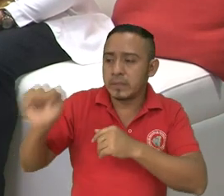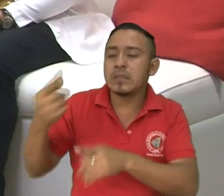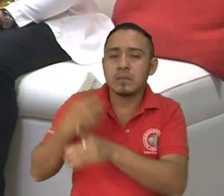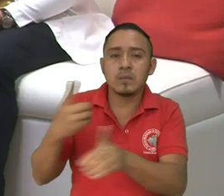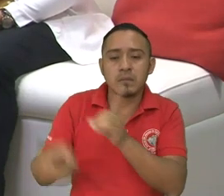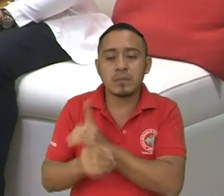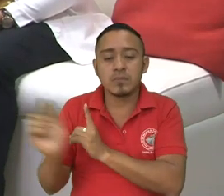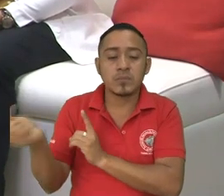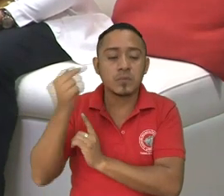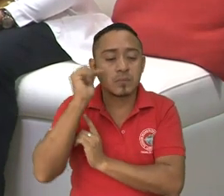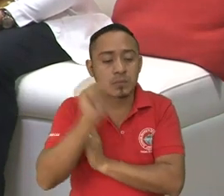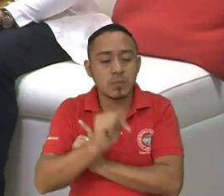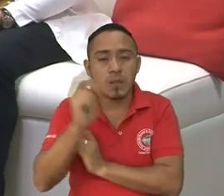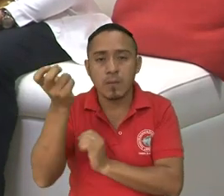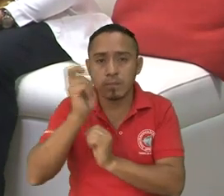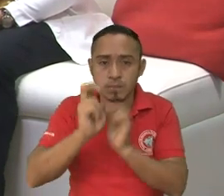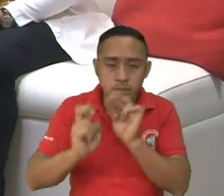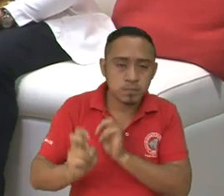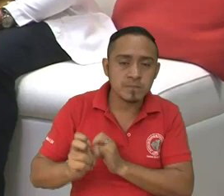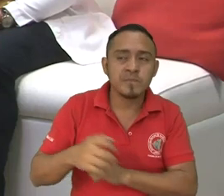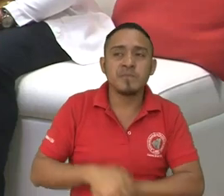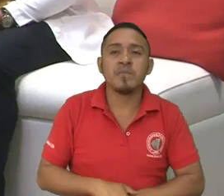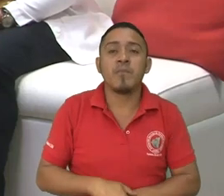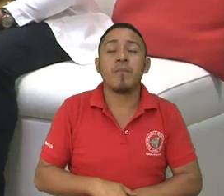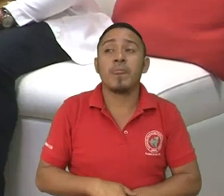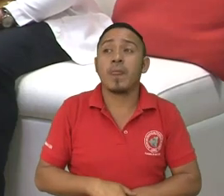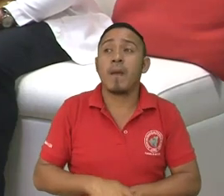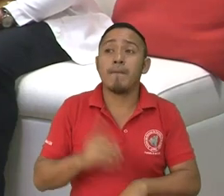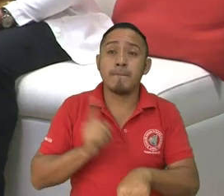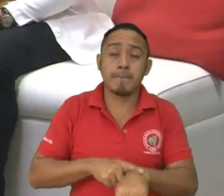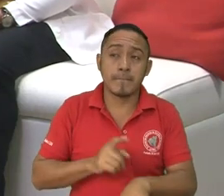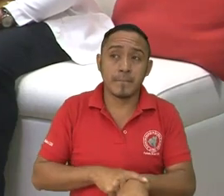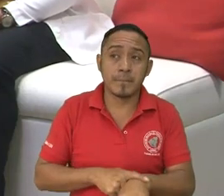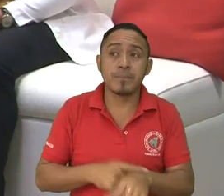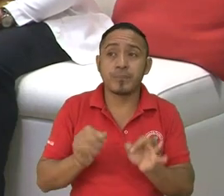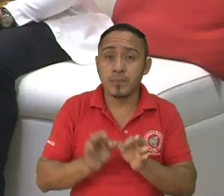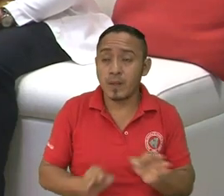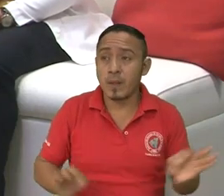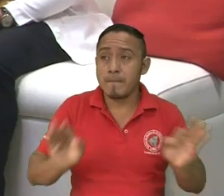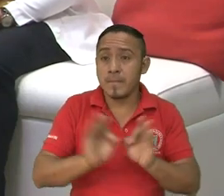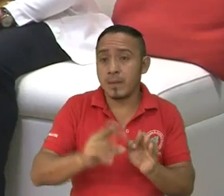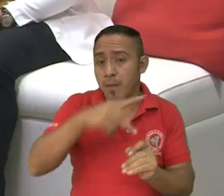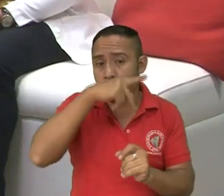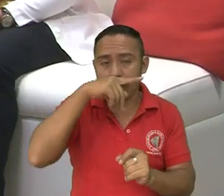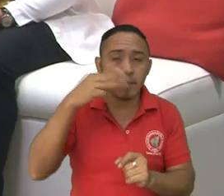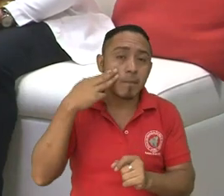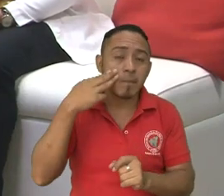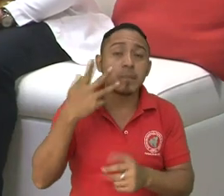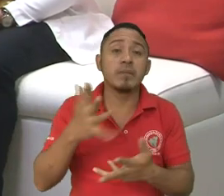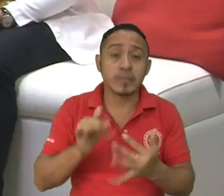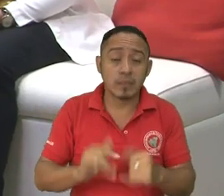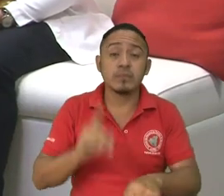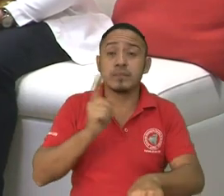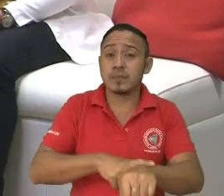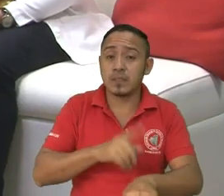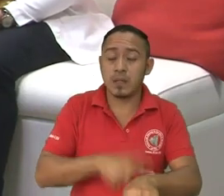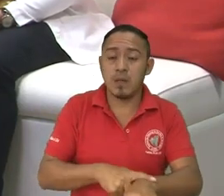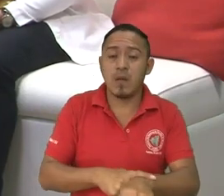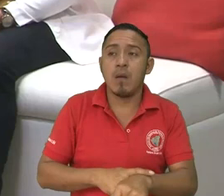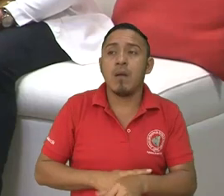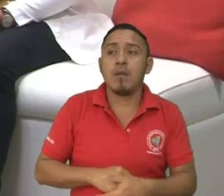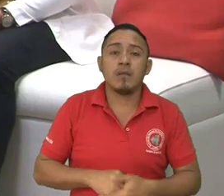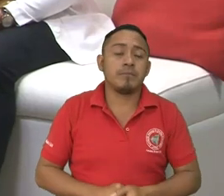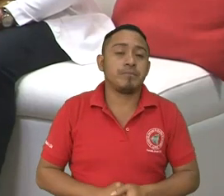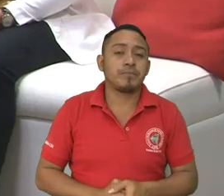no baje su autoestima. El tiempo es fundamental. Todo esté padre y madre presente. Es el tiempo. Estén el